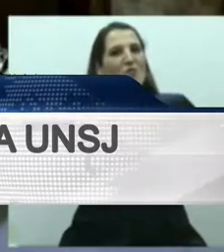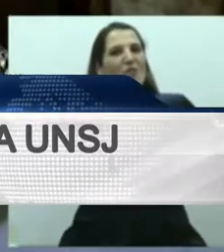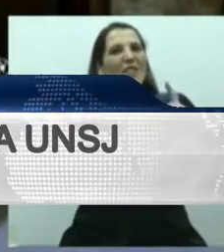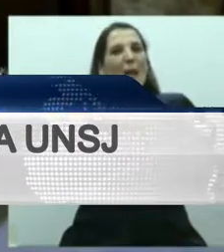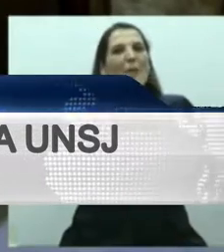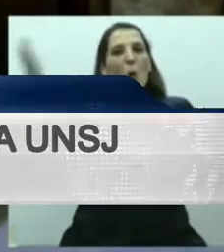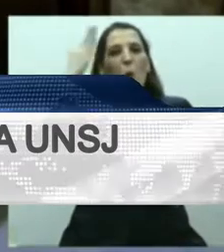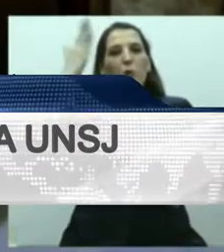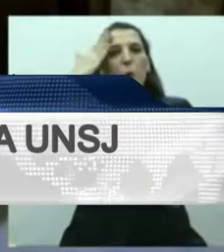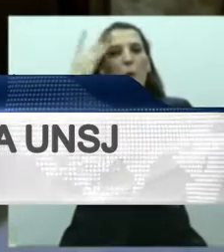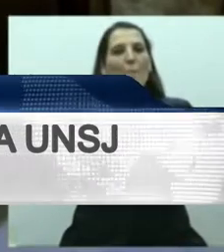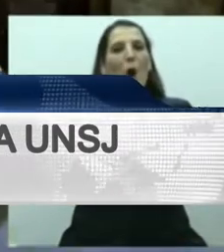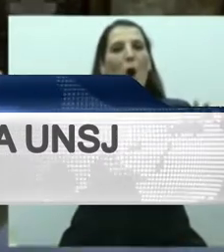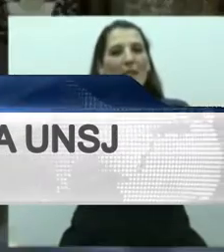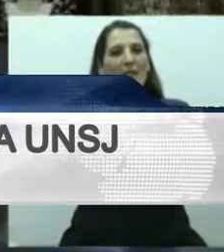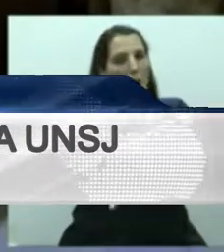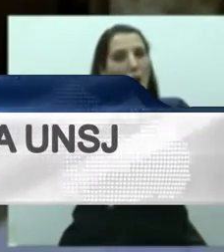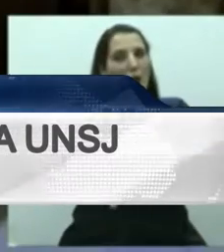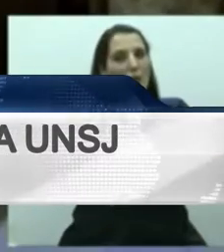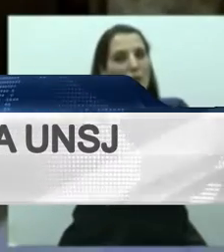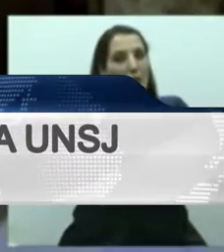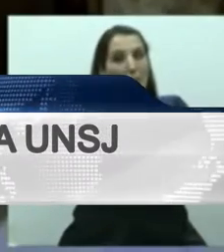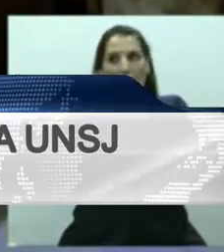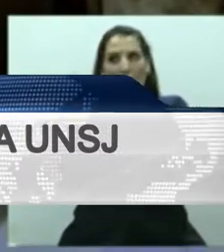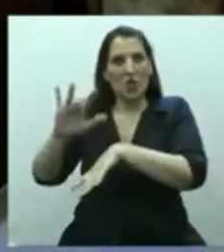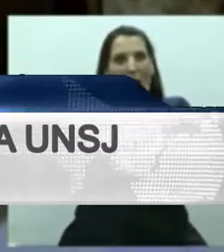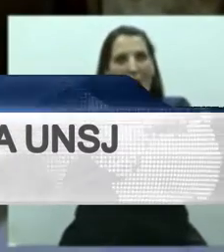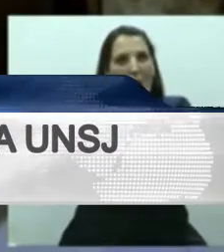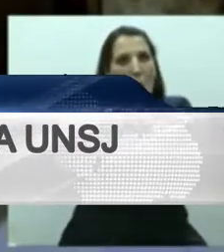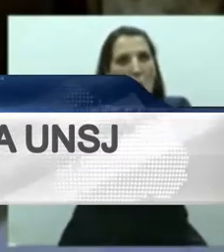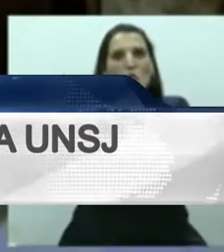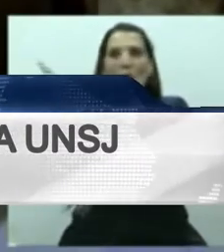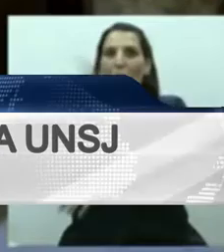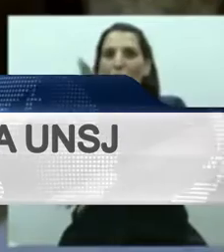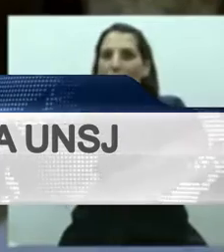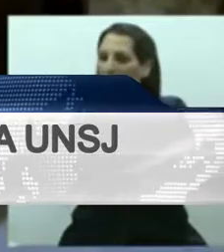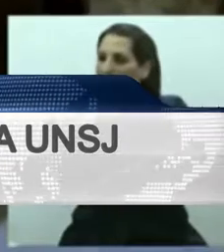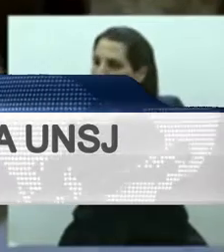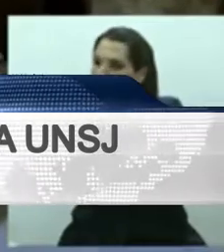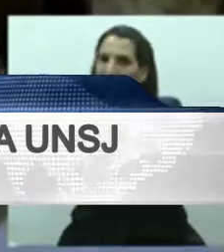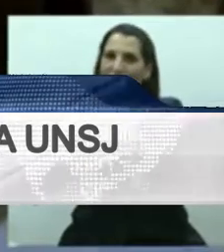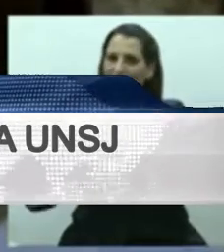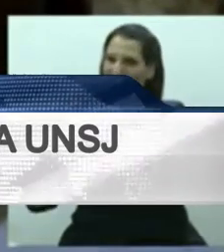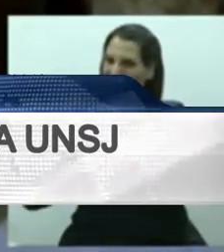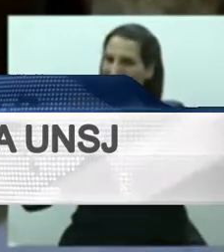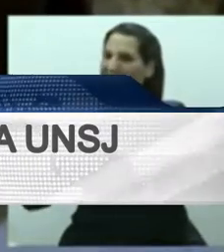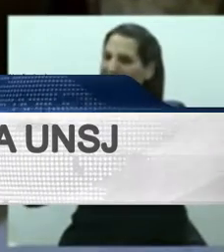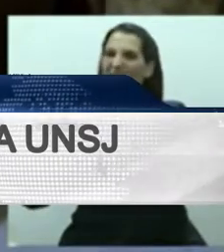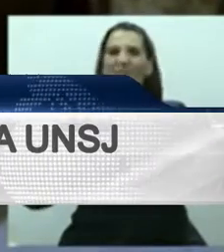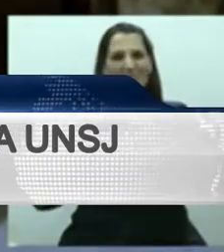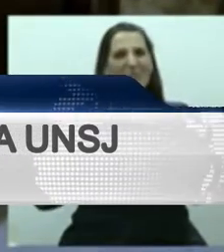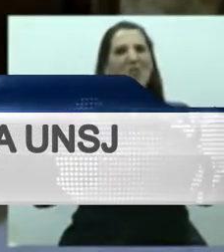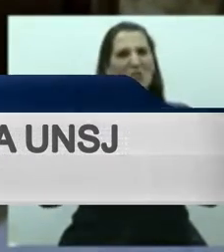una articulación con las necesidades de la sociedad, pero todo esto nos está deteniendo el trabajo de extensión, el trabajo